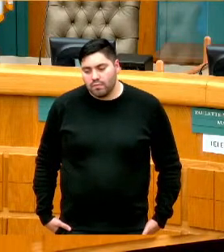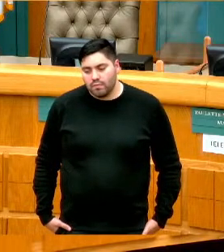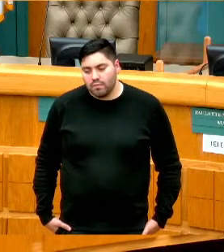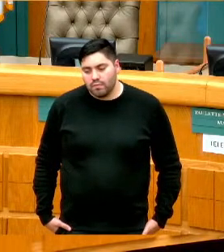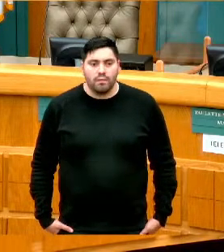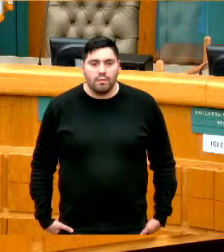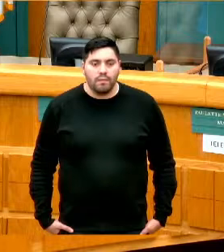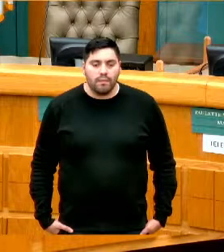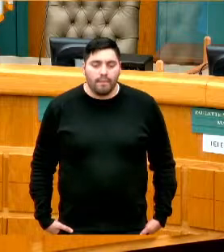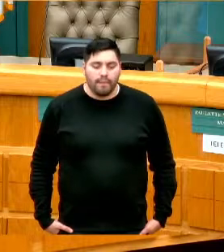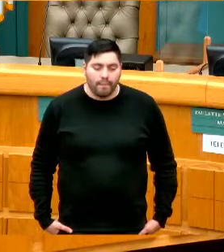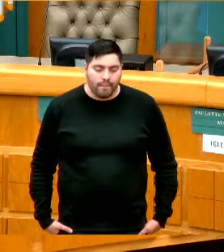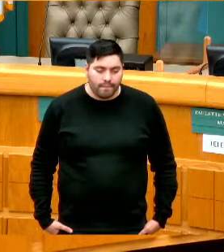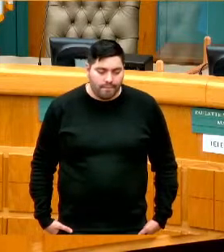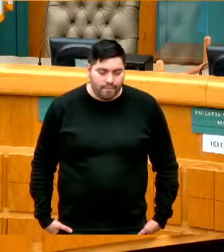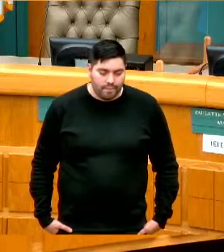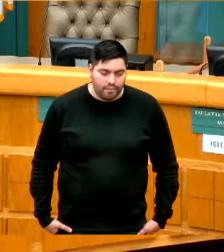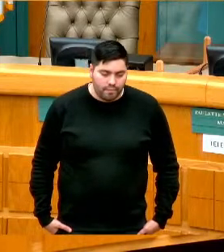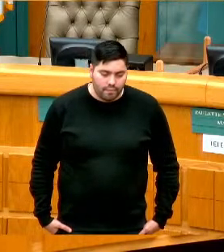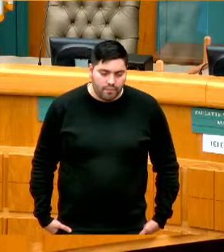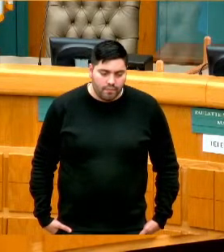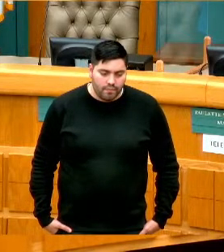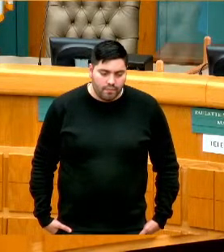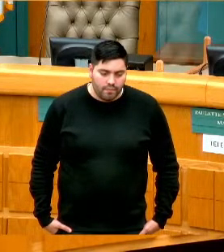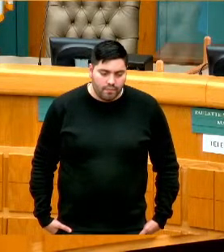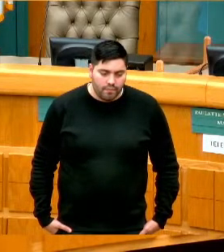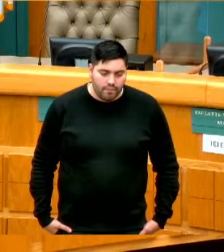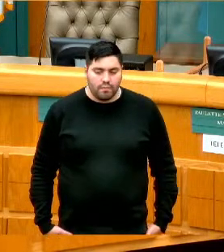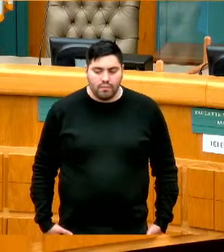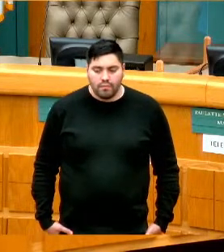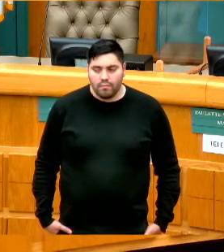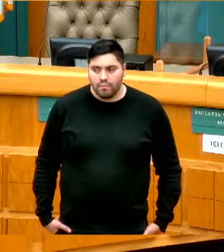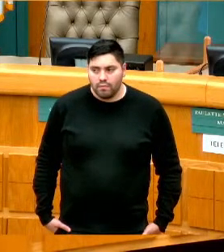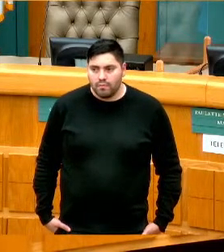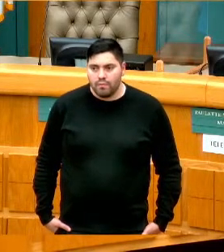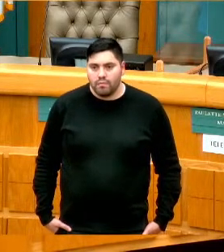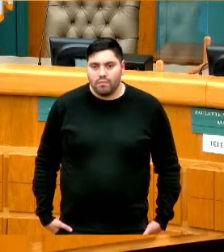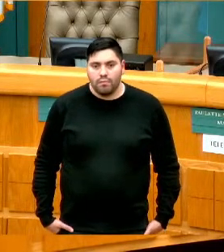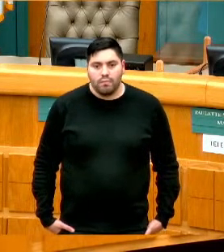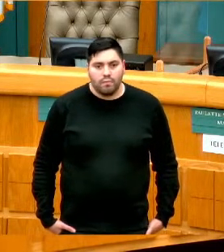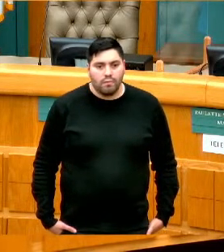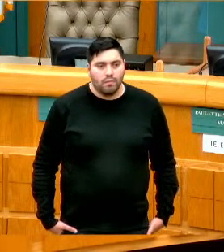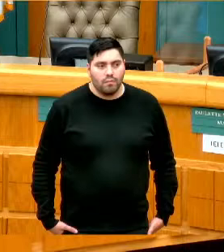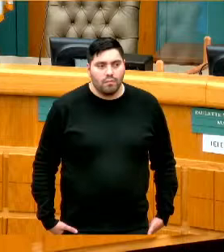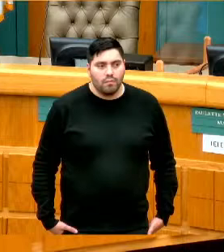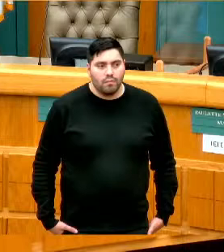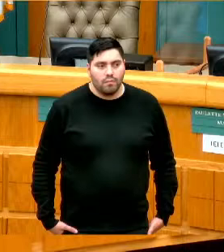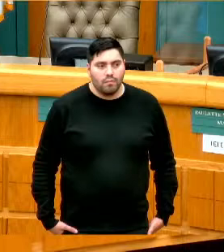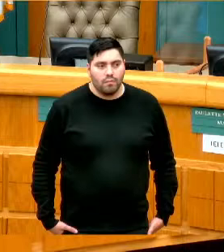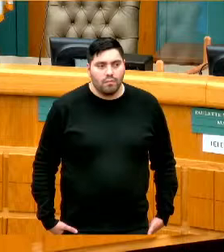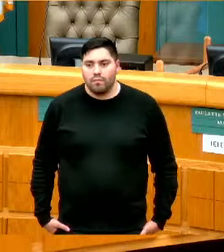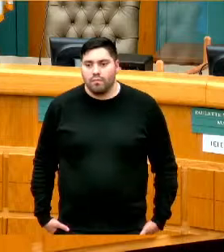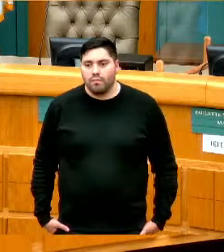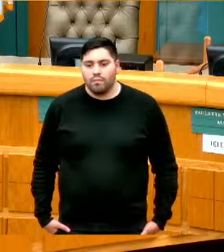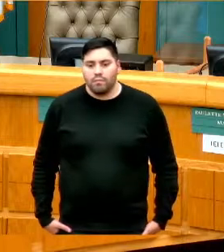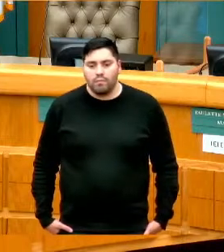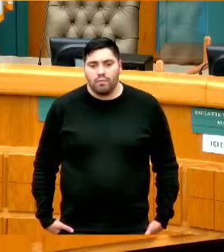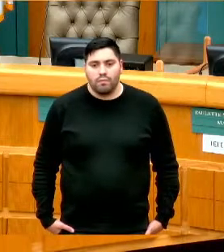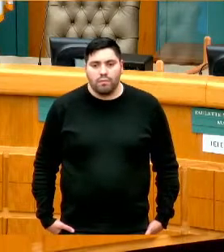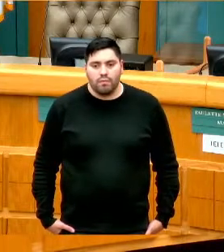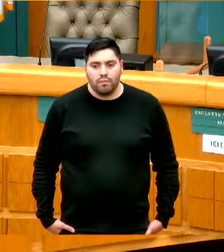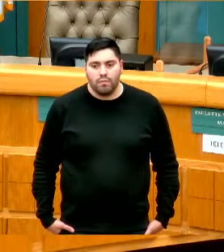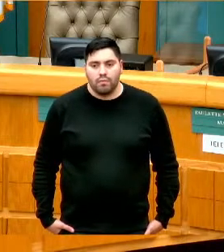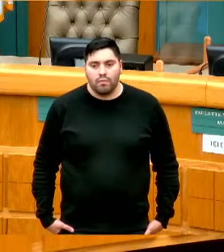La primera, mucha gente no está vacunándose debido a razones políticas. La vacuna no tiene nada que ver con la política. Le pedimos que se vacune por sus